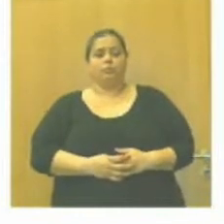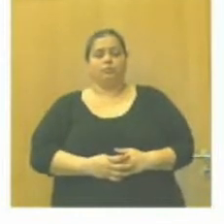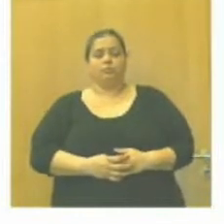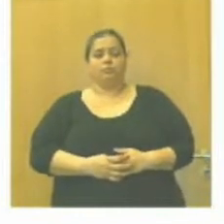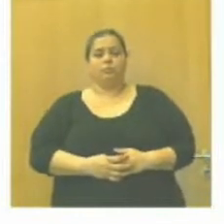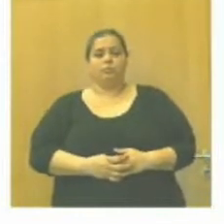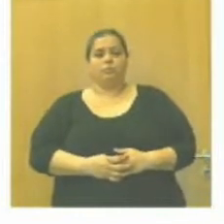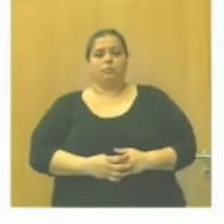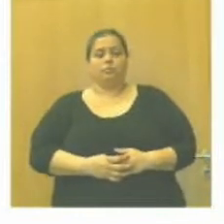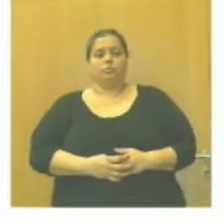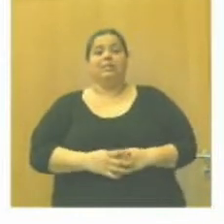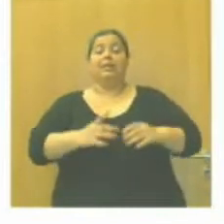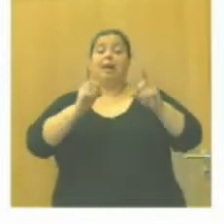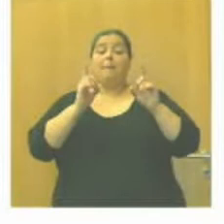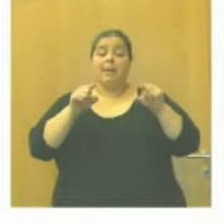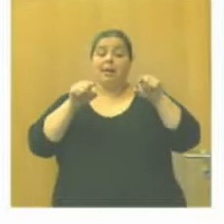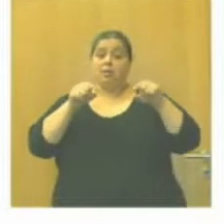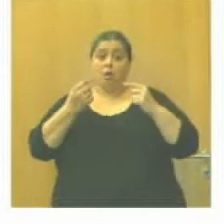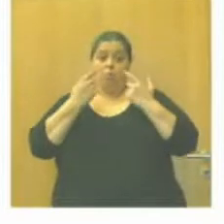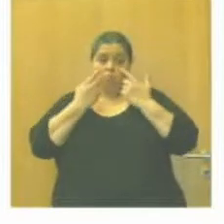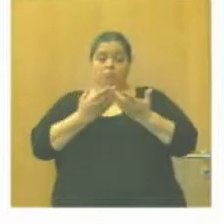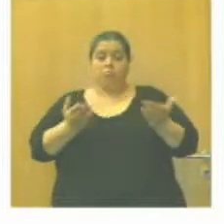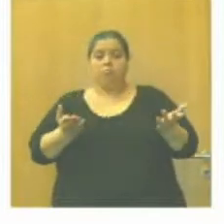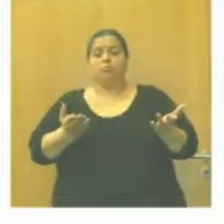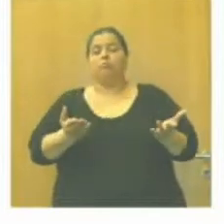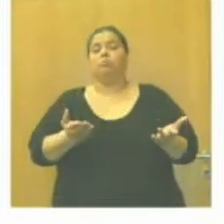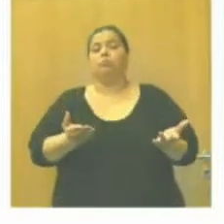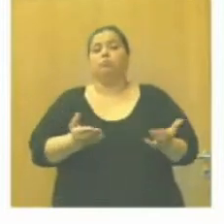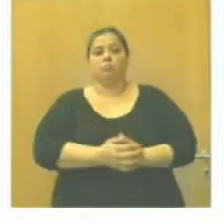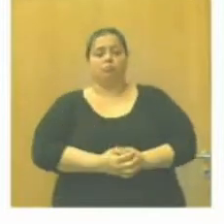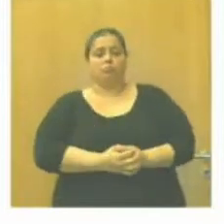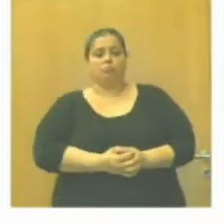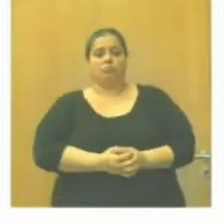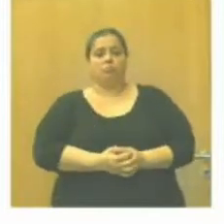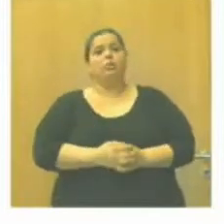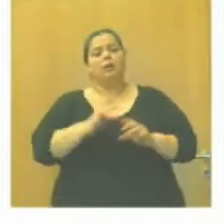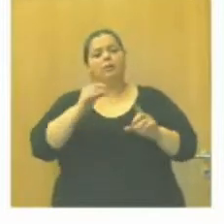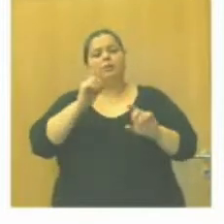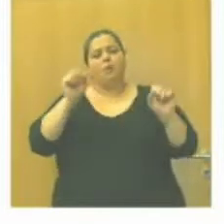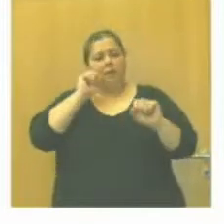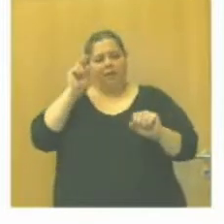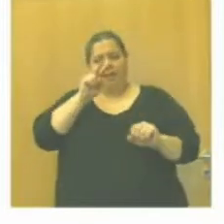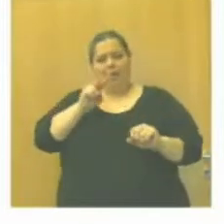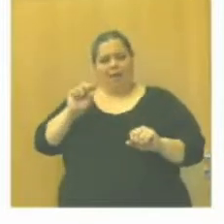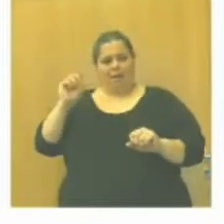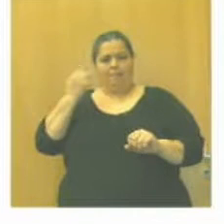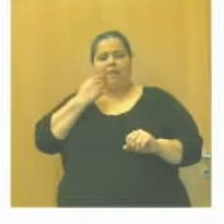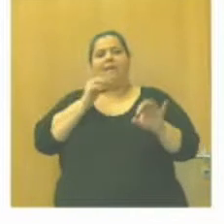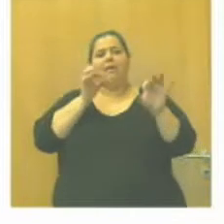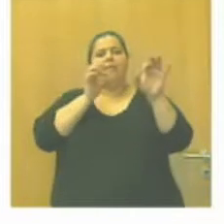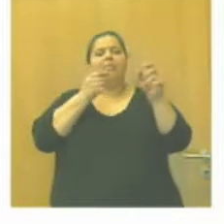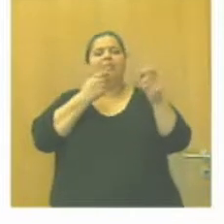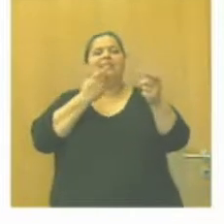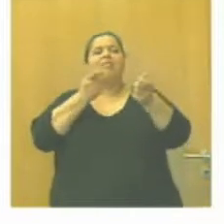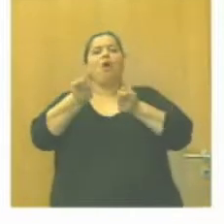Y les presento aquí, no sé si pueden ver, se puede leer por lo menos los dominios, ¿no? Para